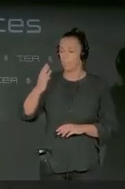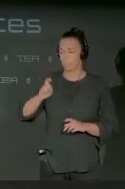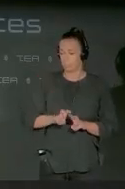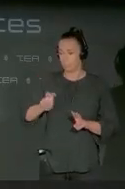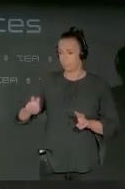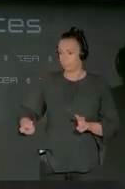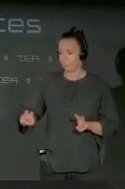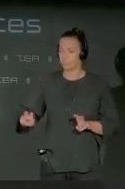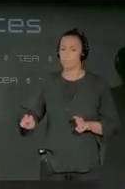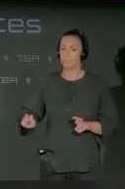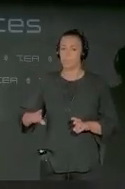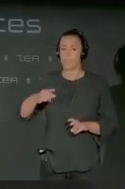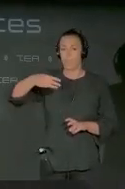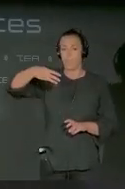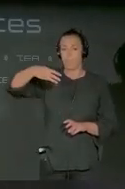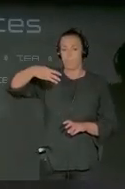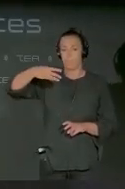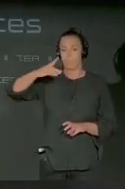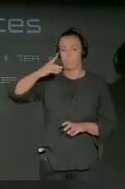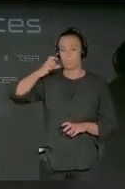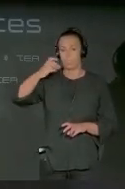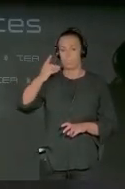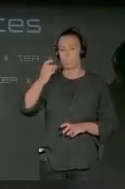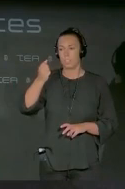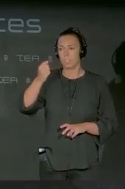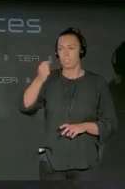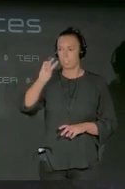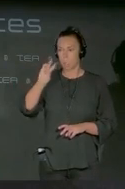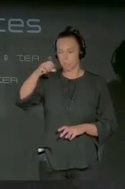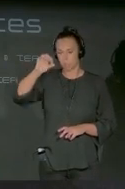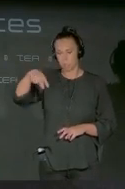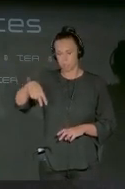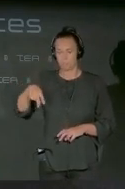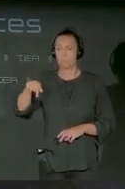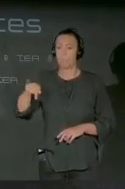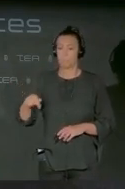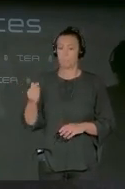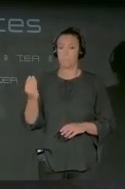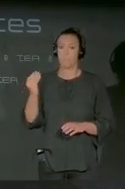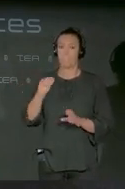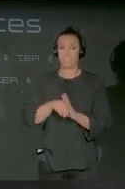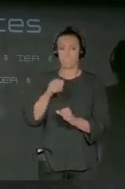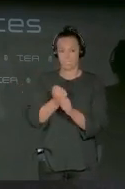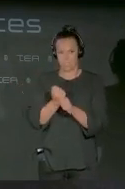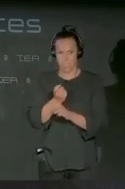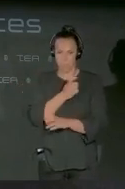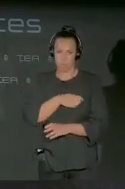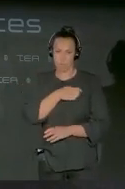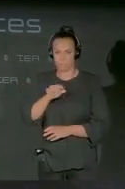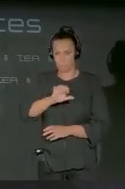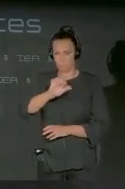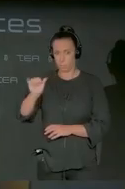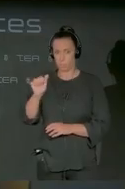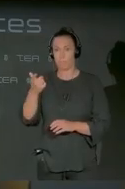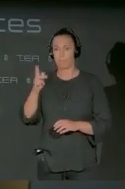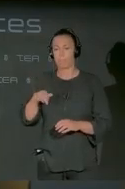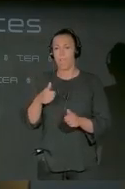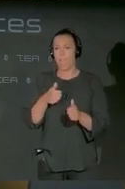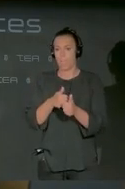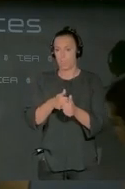del equipo de la Unidad Industria Audiovisual y Programas Media de la Comisión Europea. Martín es adjunto de la Unidad de